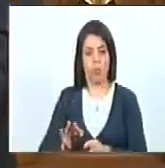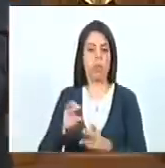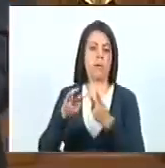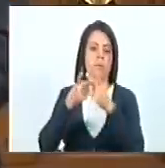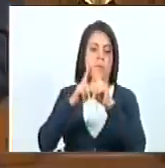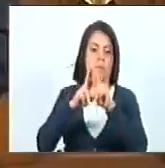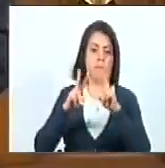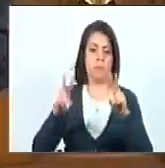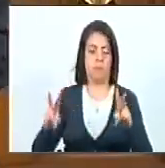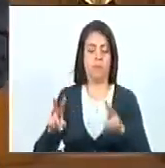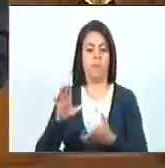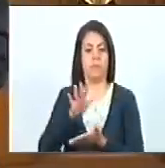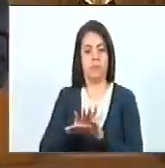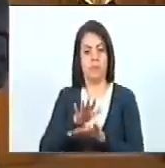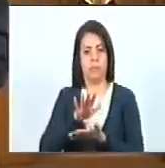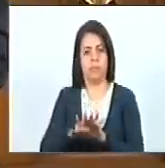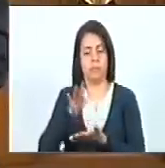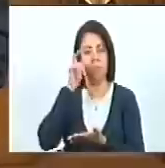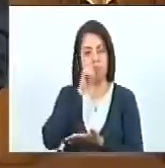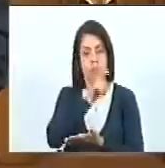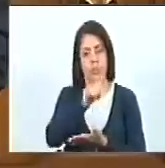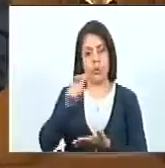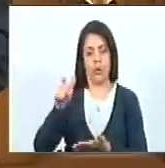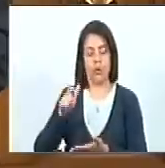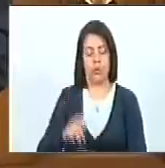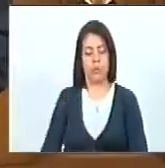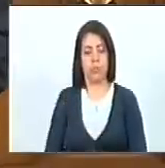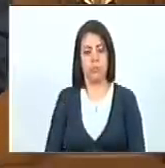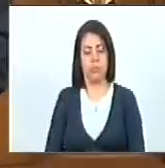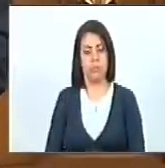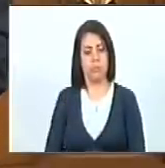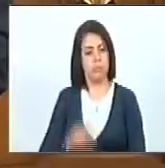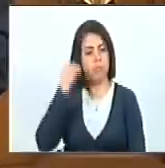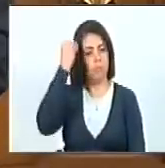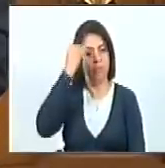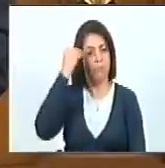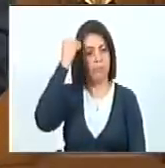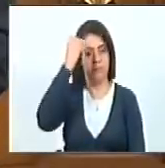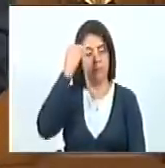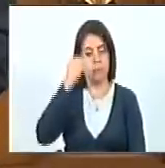la paz y la tranquilidad de su pueblo. Considerando